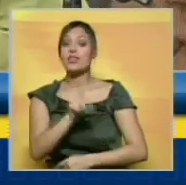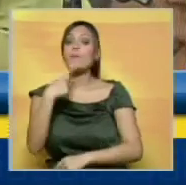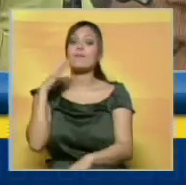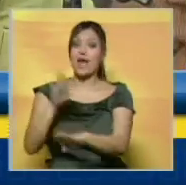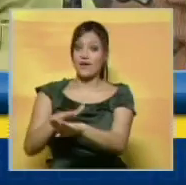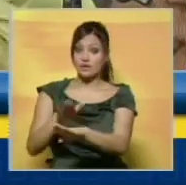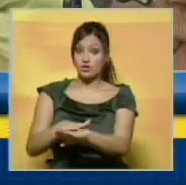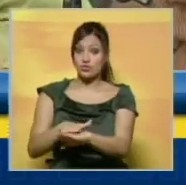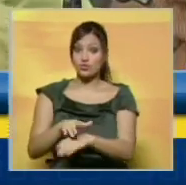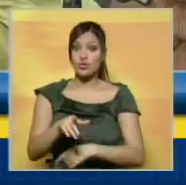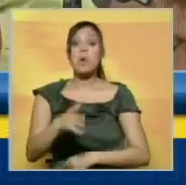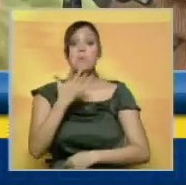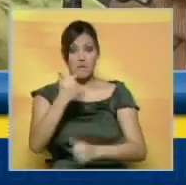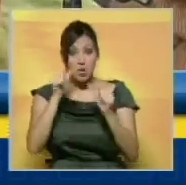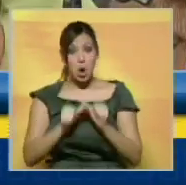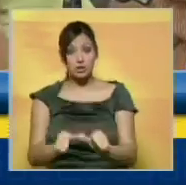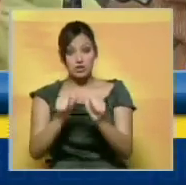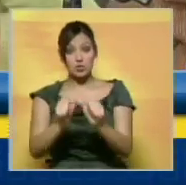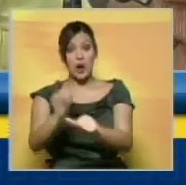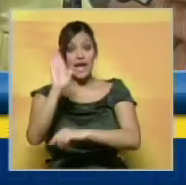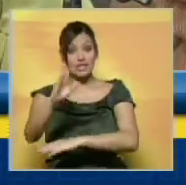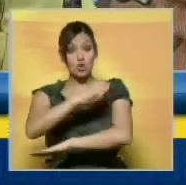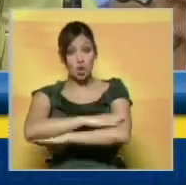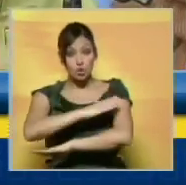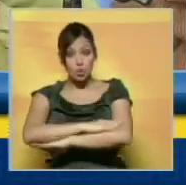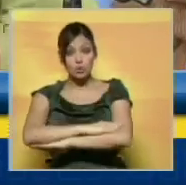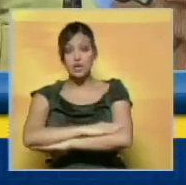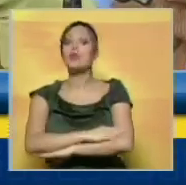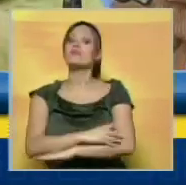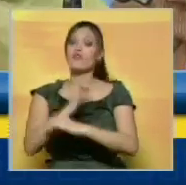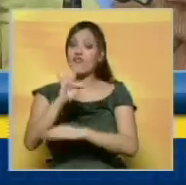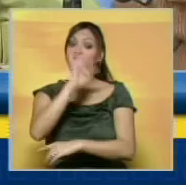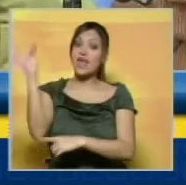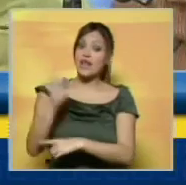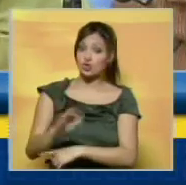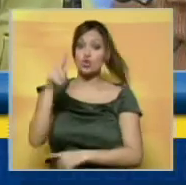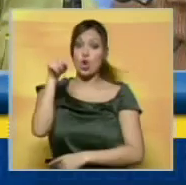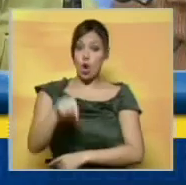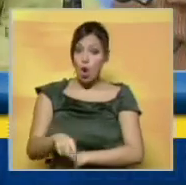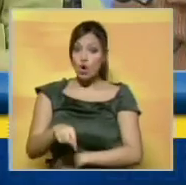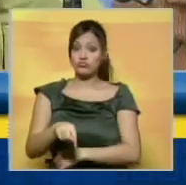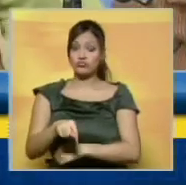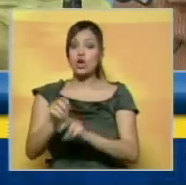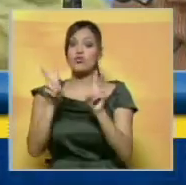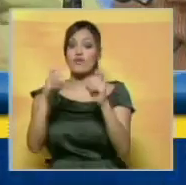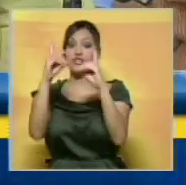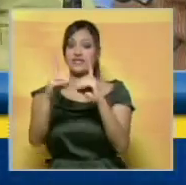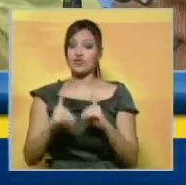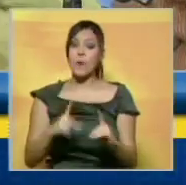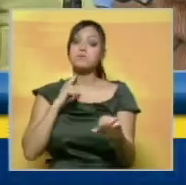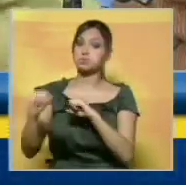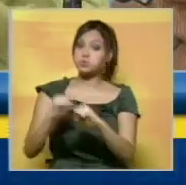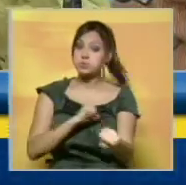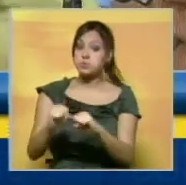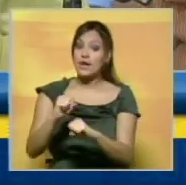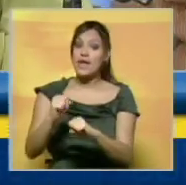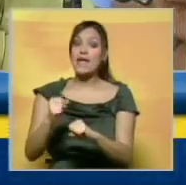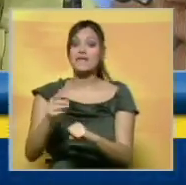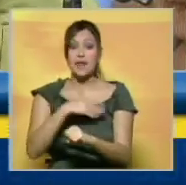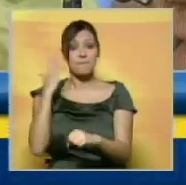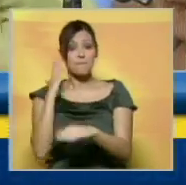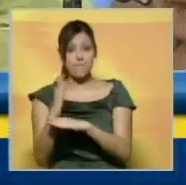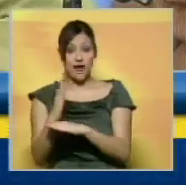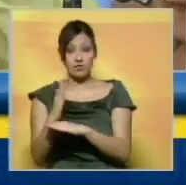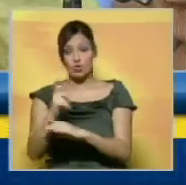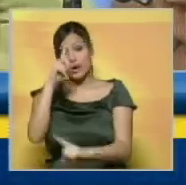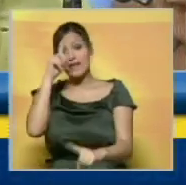alertamos que de continuar una actitud como esta federación hoy va a discutir un mecanismo de movilizaciones, de planes y de paro